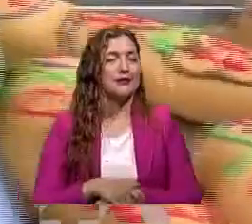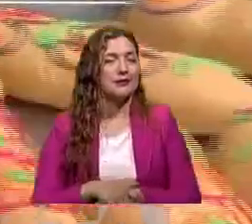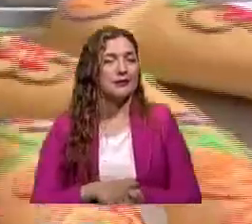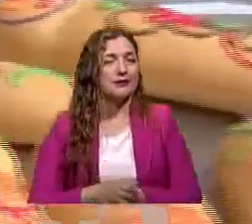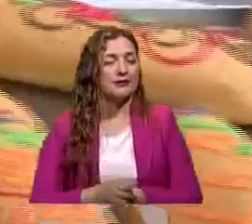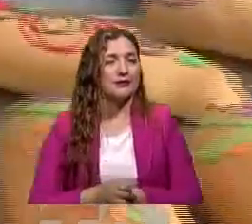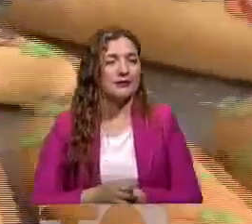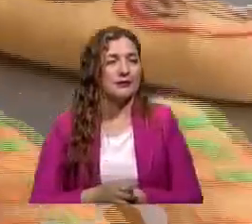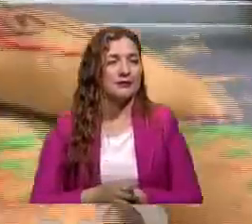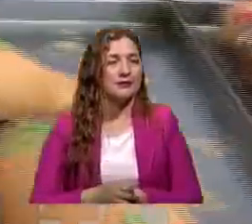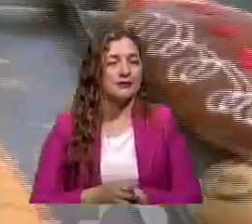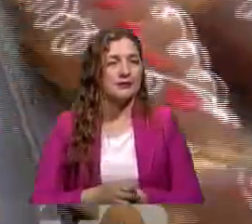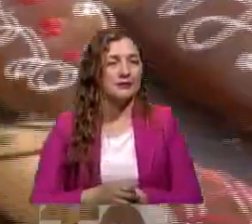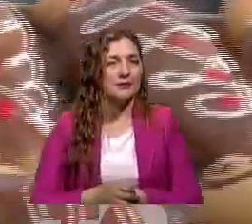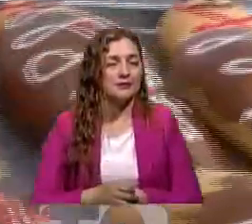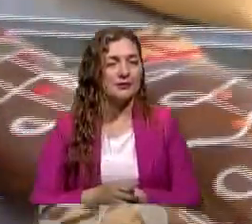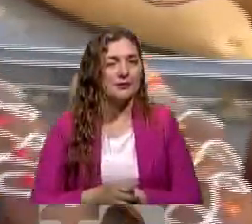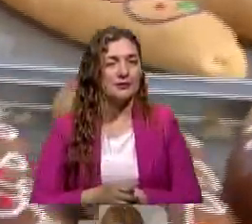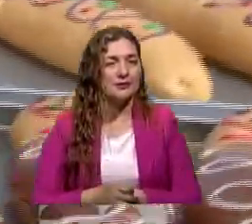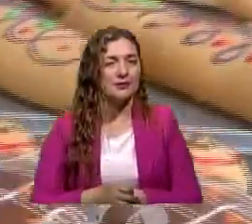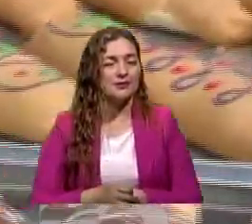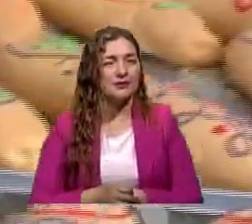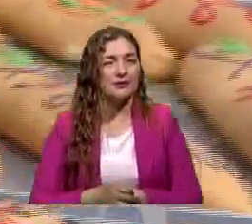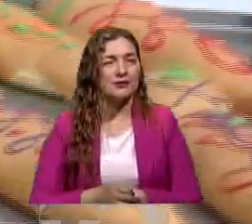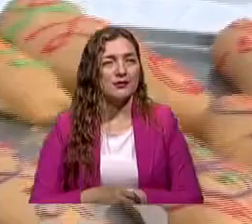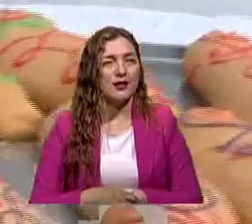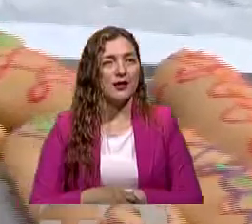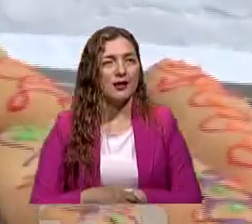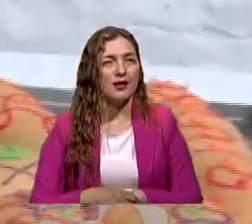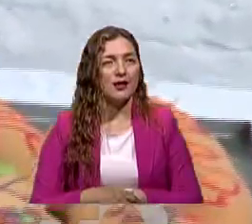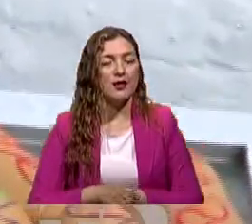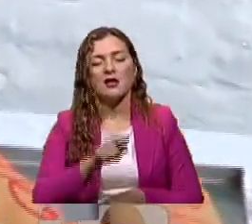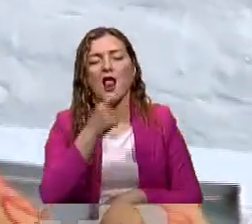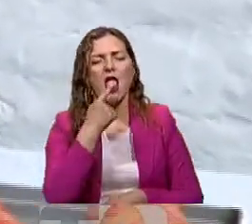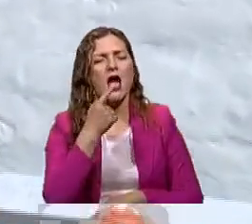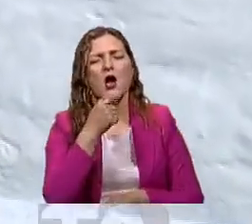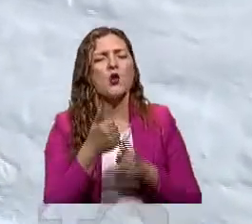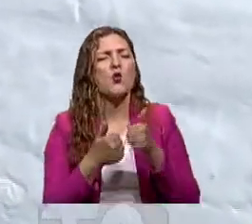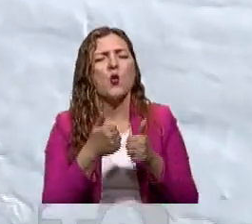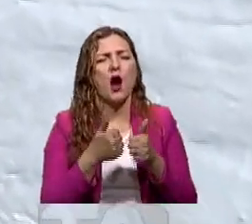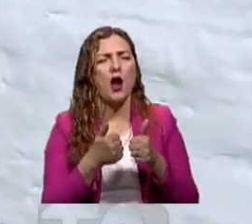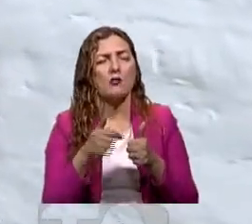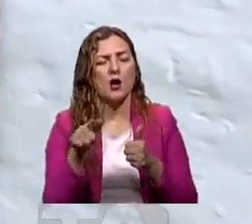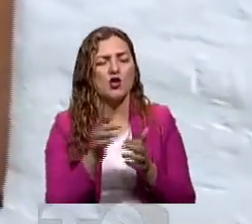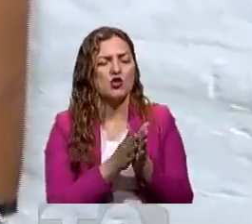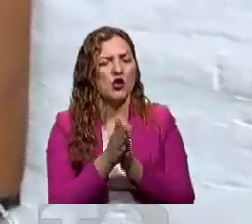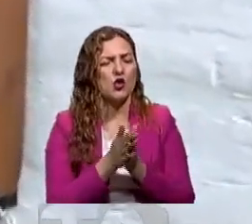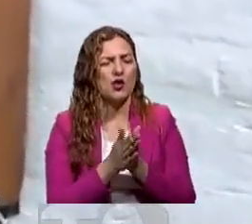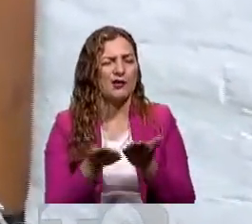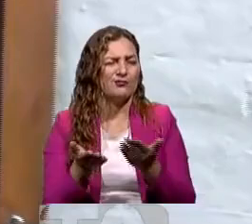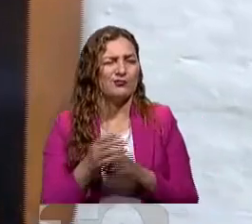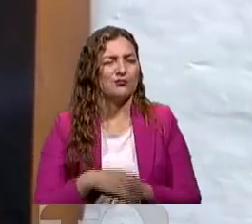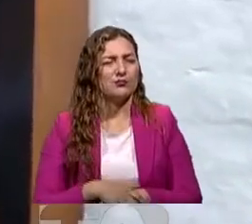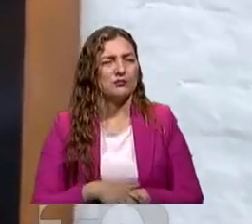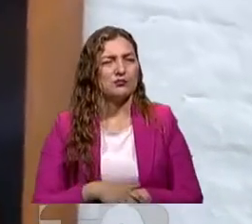Ya hablábamos un poquito de las guaguas de pan, ¿no? Cuéntenos acá qué sabores tienen. Aquí veo de chocolate, ya decía también